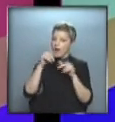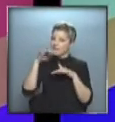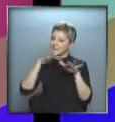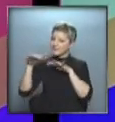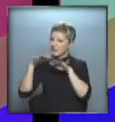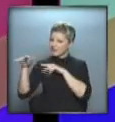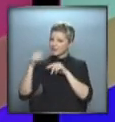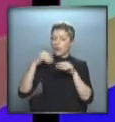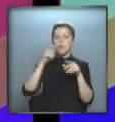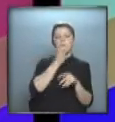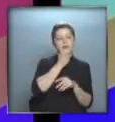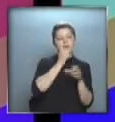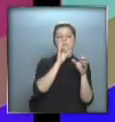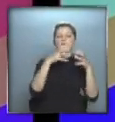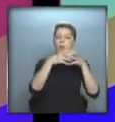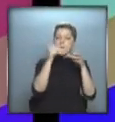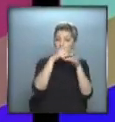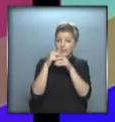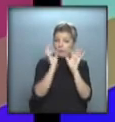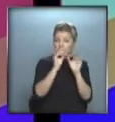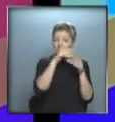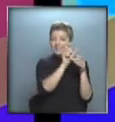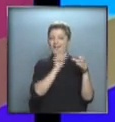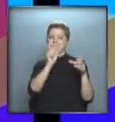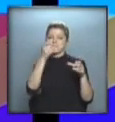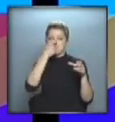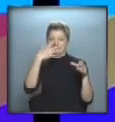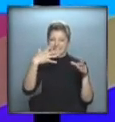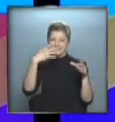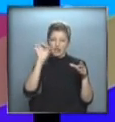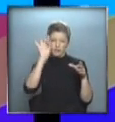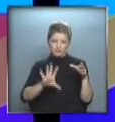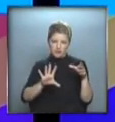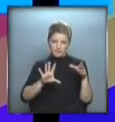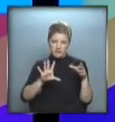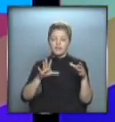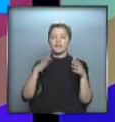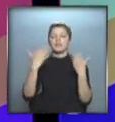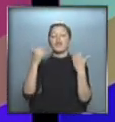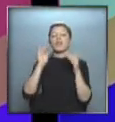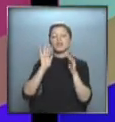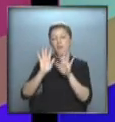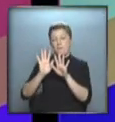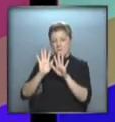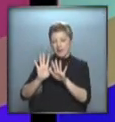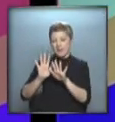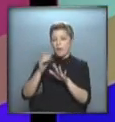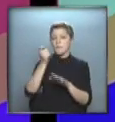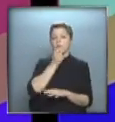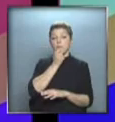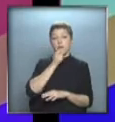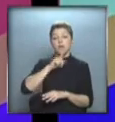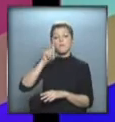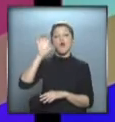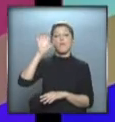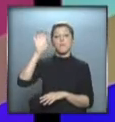mesas escrutadas, en otros casos 50. Y bueno, hay que ver cómo termina. Algunas ya claro, ¿no? O sea, todo lo que se había dicho de Santa Fe y